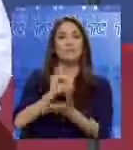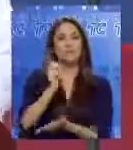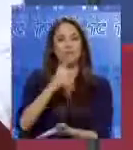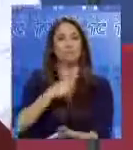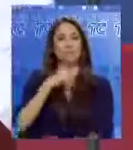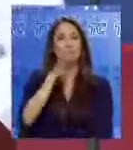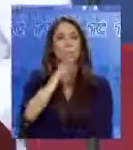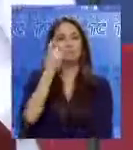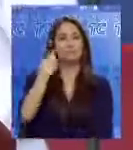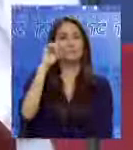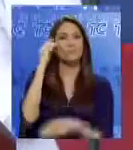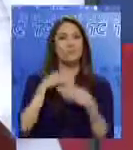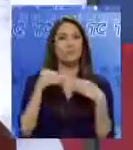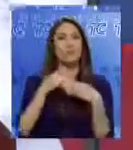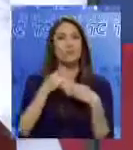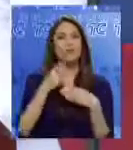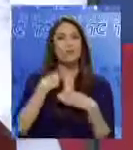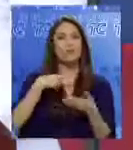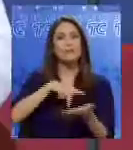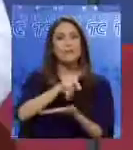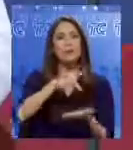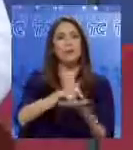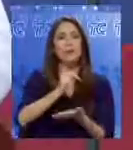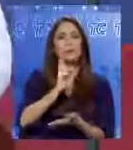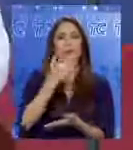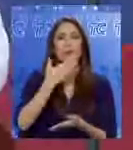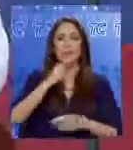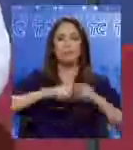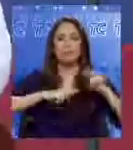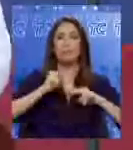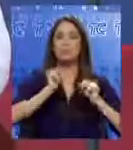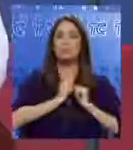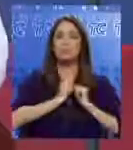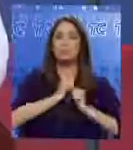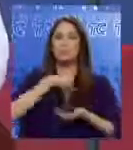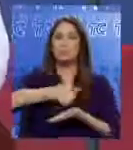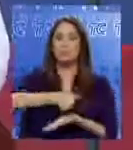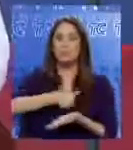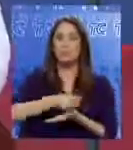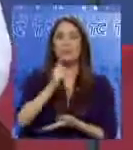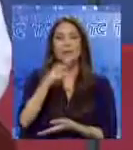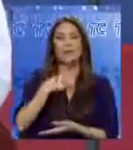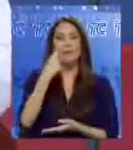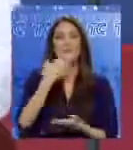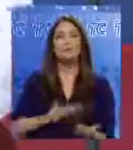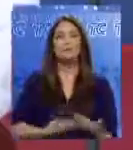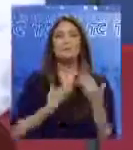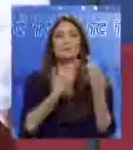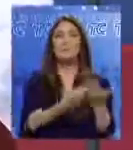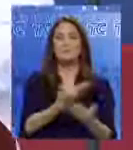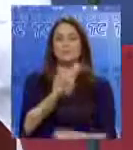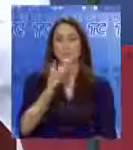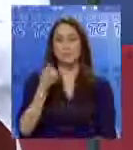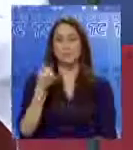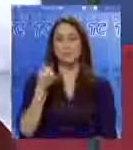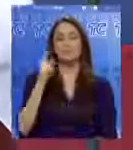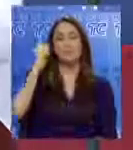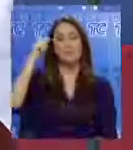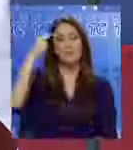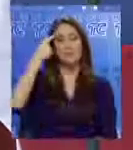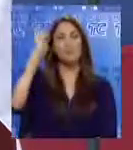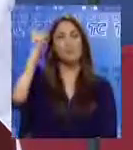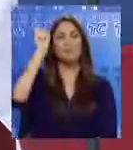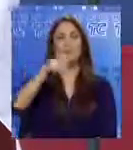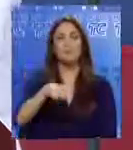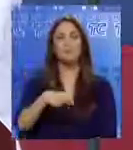400.000 dólares que se estaban pagando ese ignacio ahora que hemos propuesto que el estado del